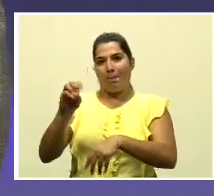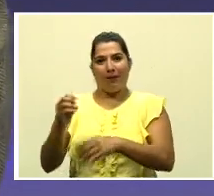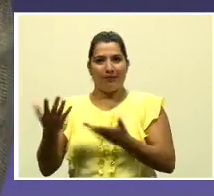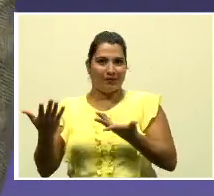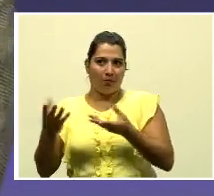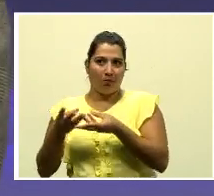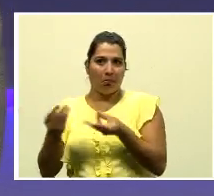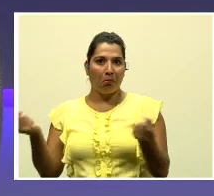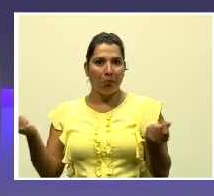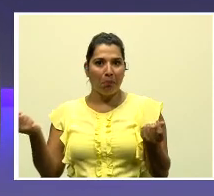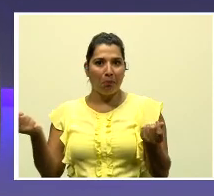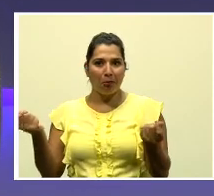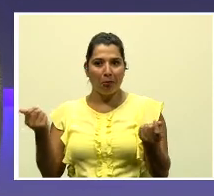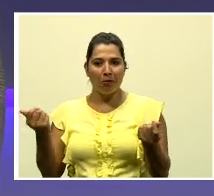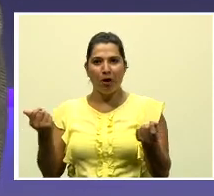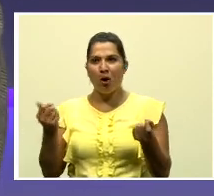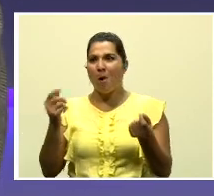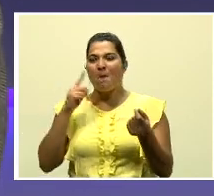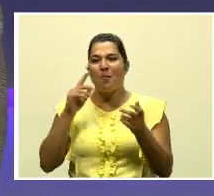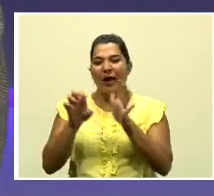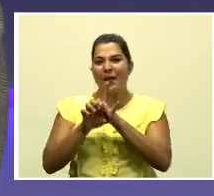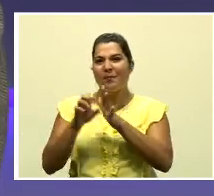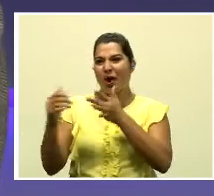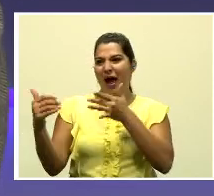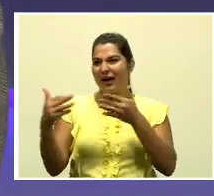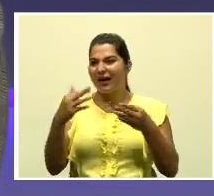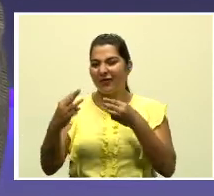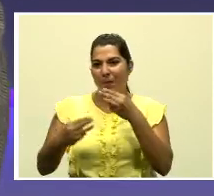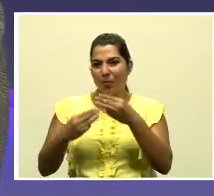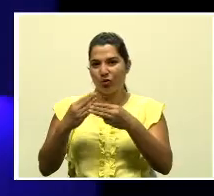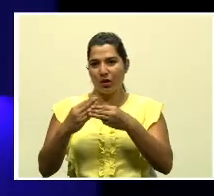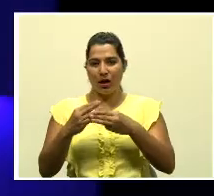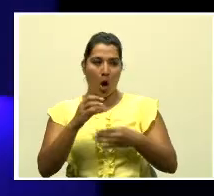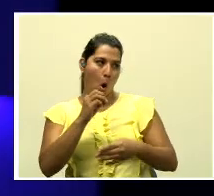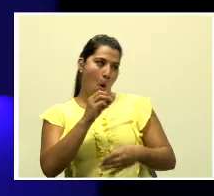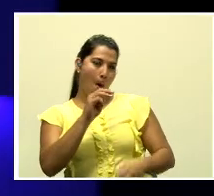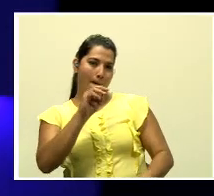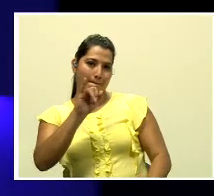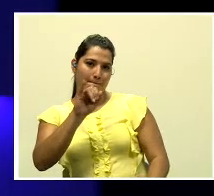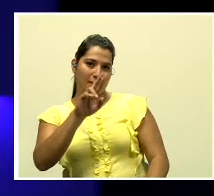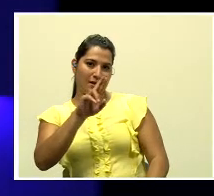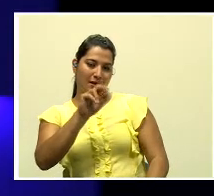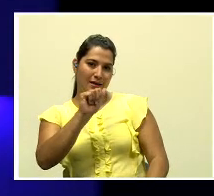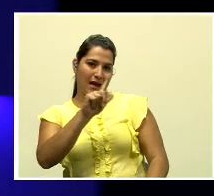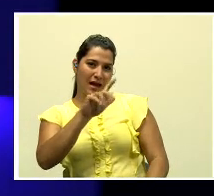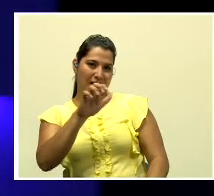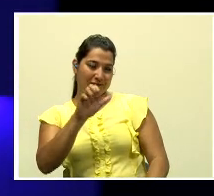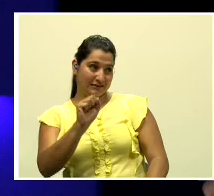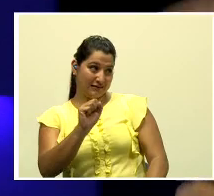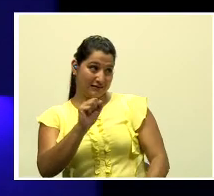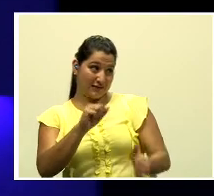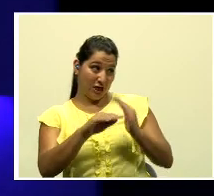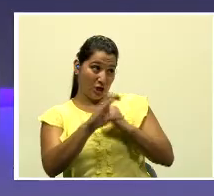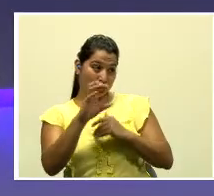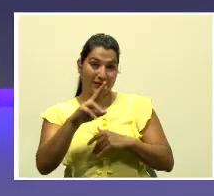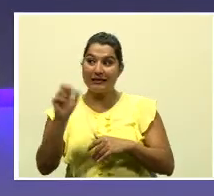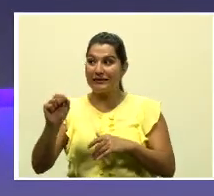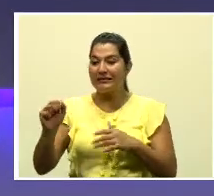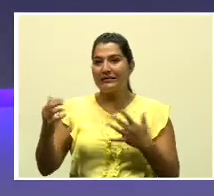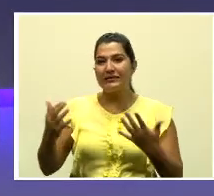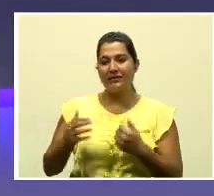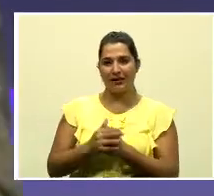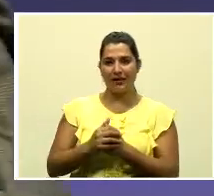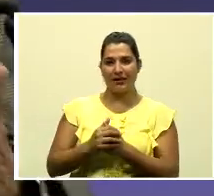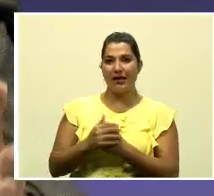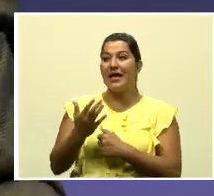imágenes de la Segunda Guerra Mundial el mismo Miralles en Costa Rica. Gómez Miralles. O sea, ¿qué imagen tendríamos de